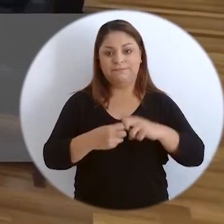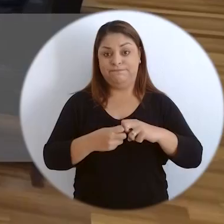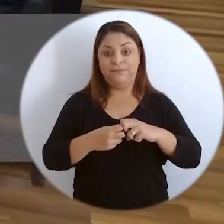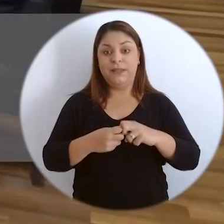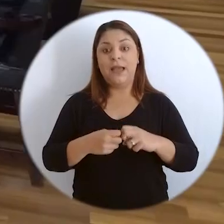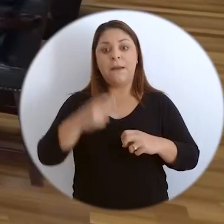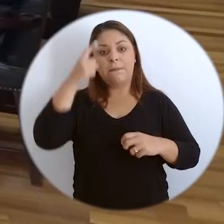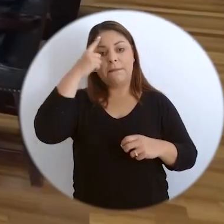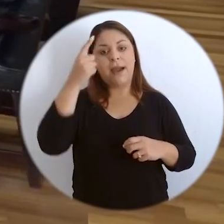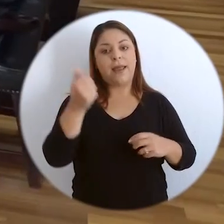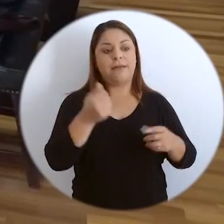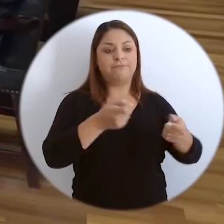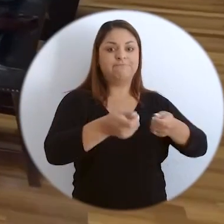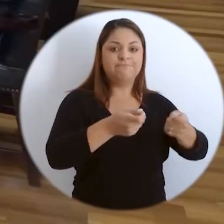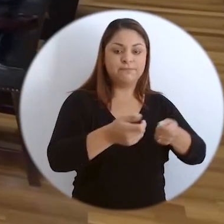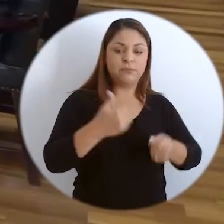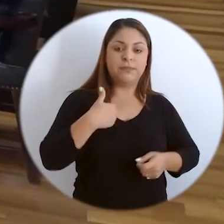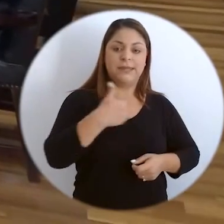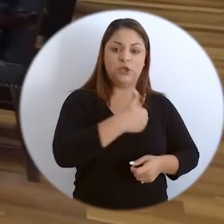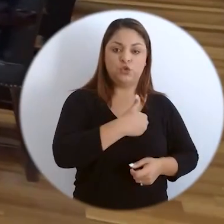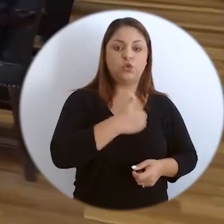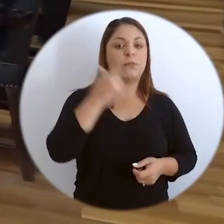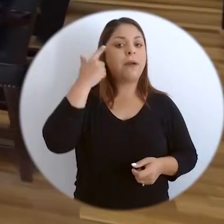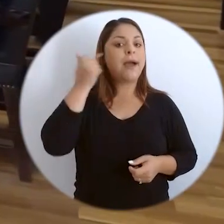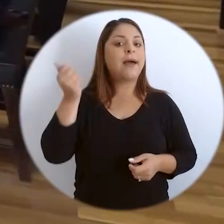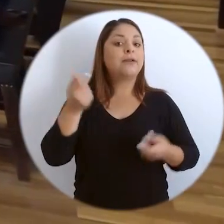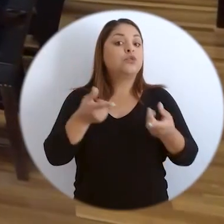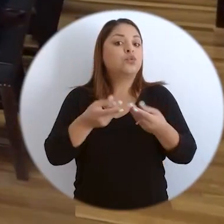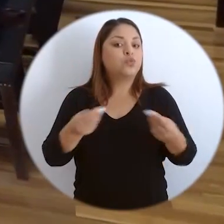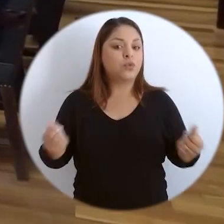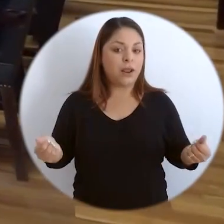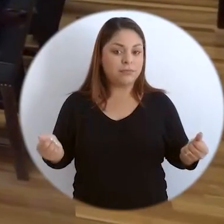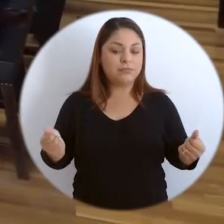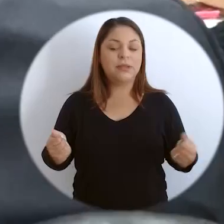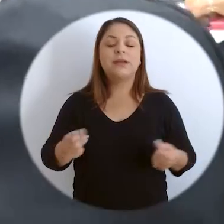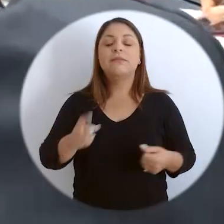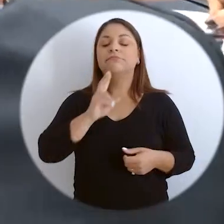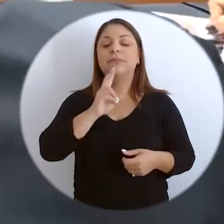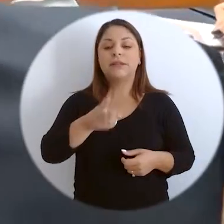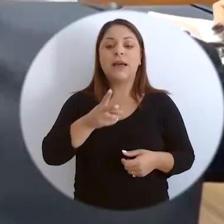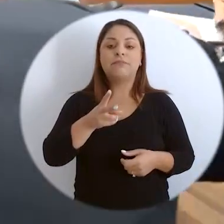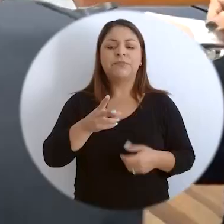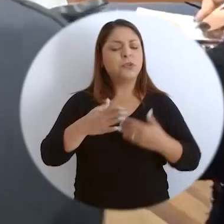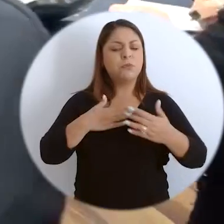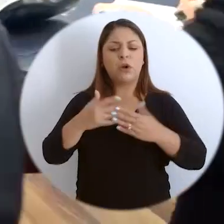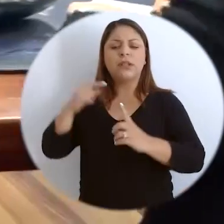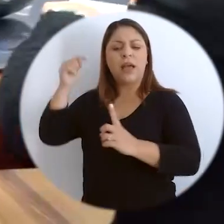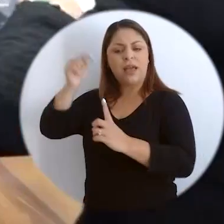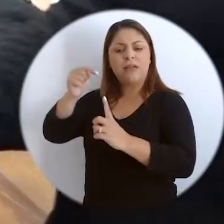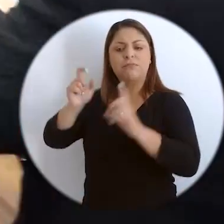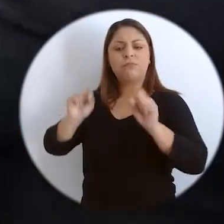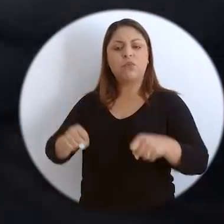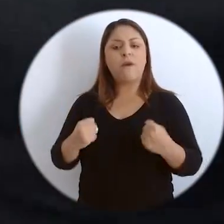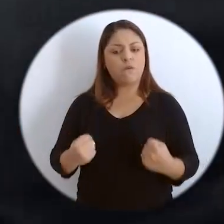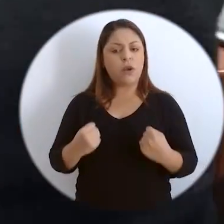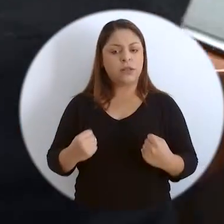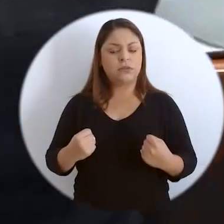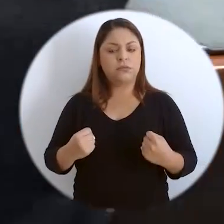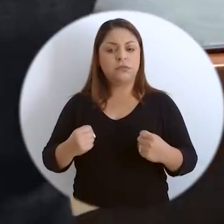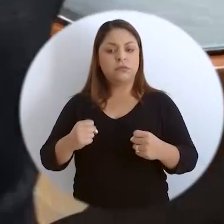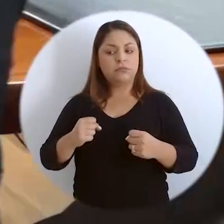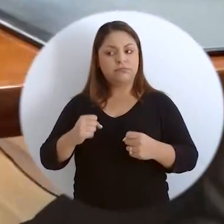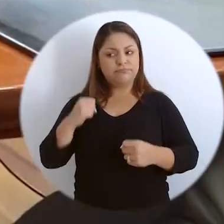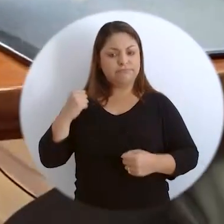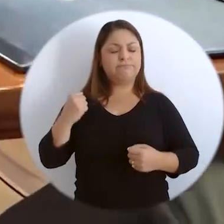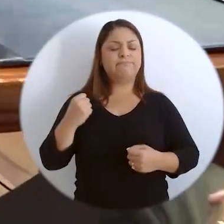y en la impulsar la decisión, por ejemplo, de utilizar la Comisión Nacional de Emergencia para saltarse los controles. Y eso que es lo que estamos teniendo,